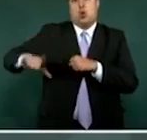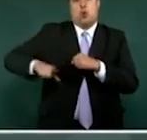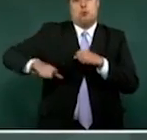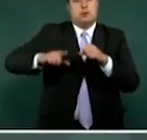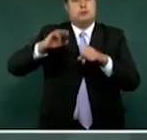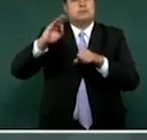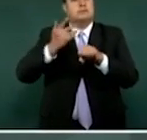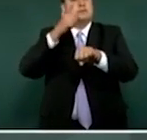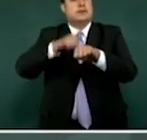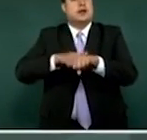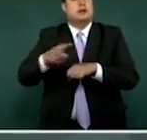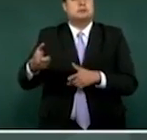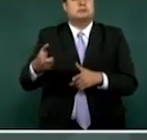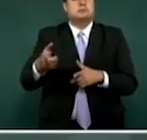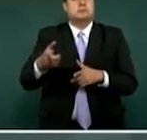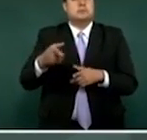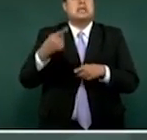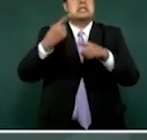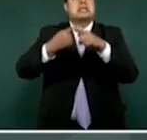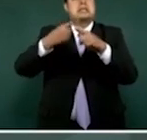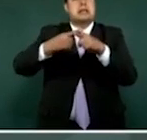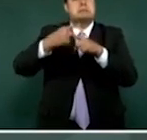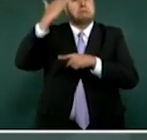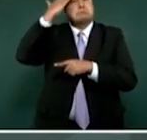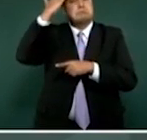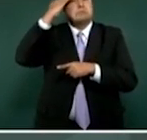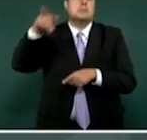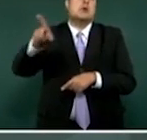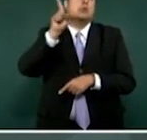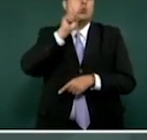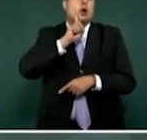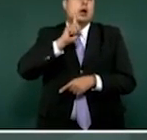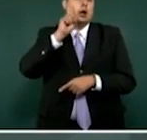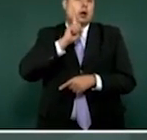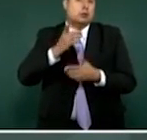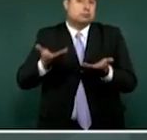están en manos de mujeres